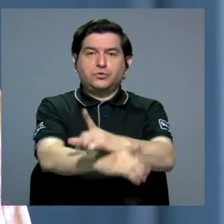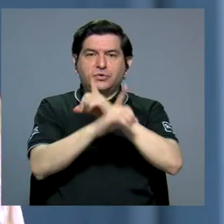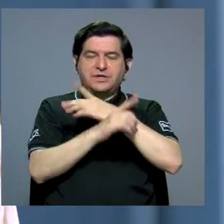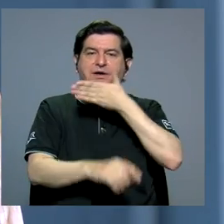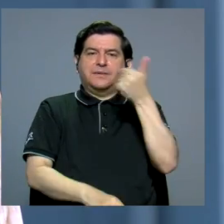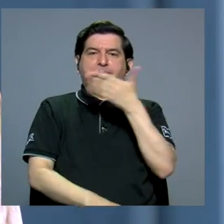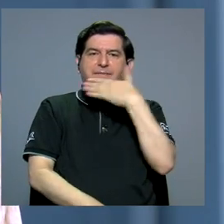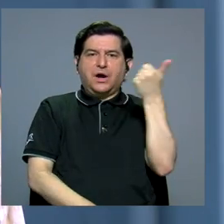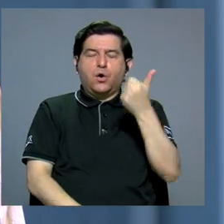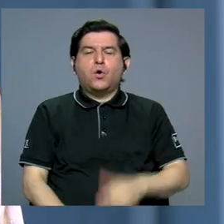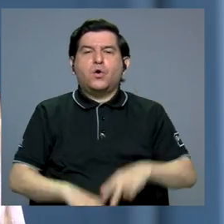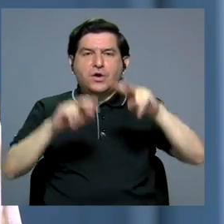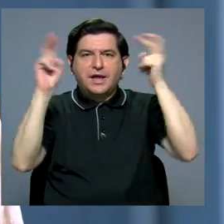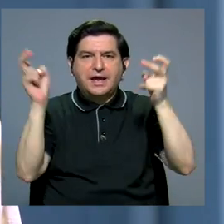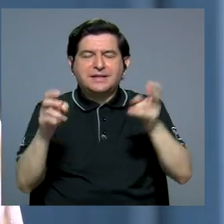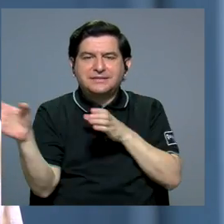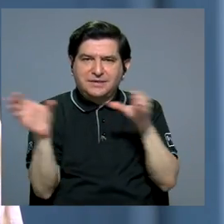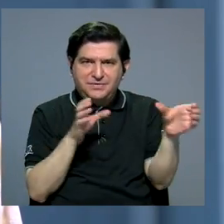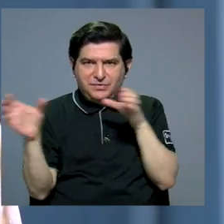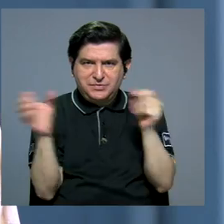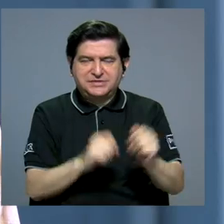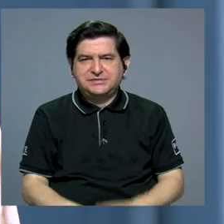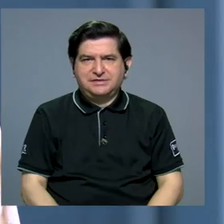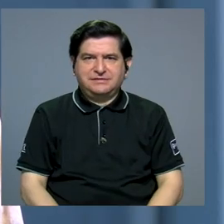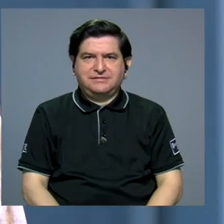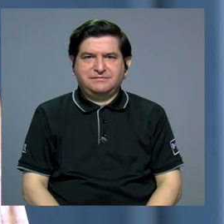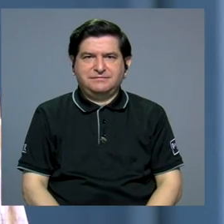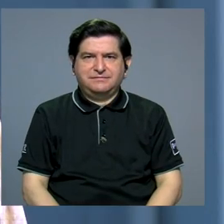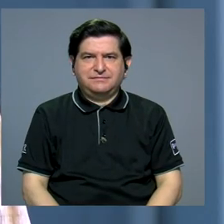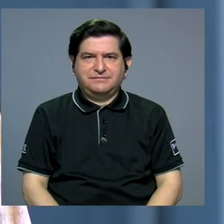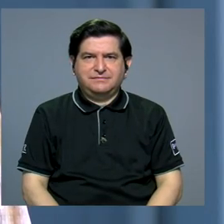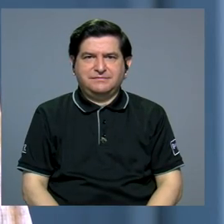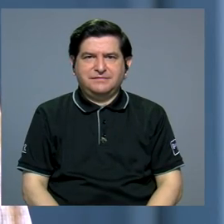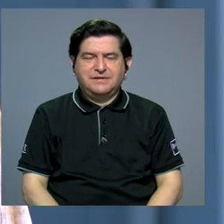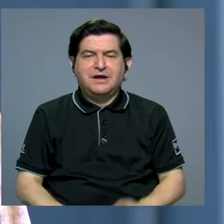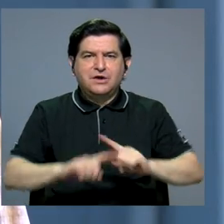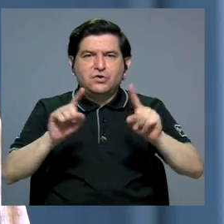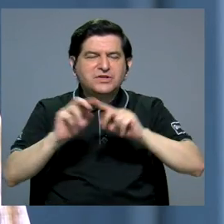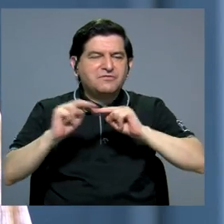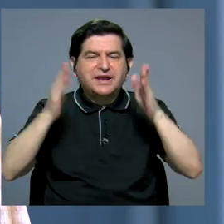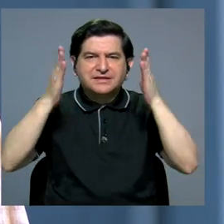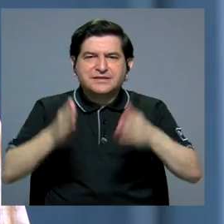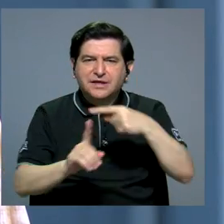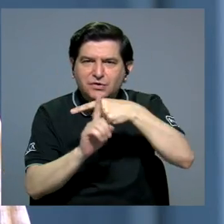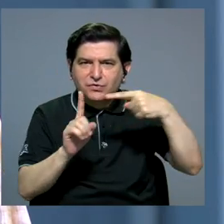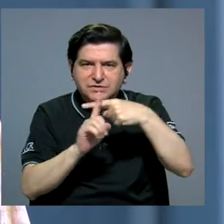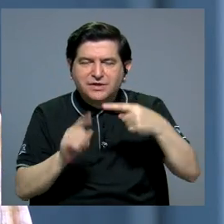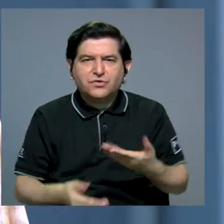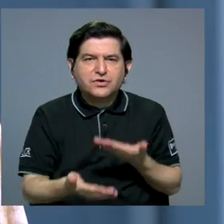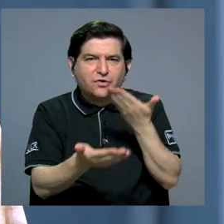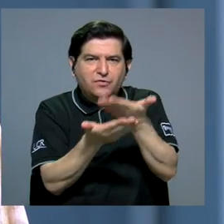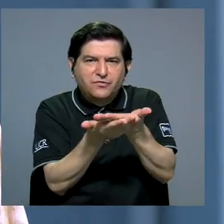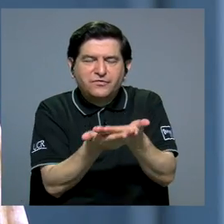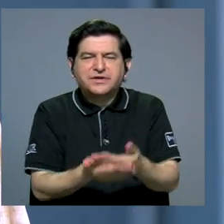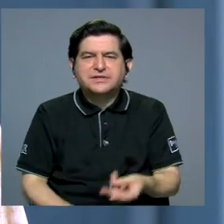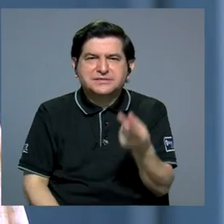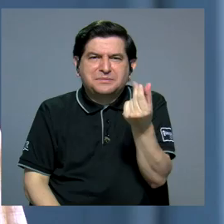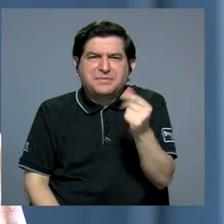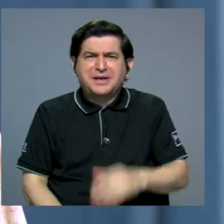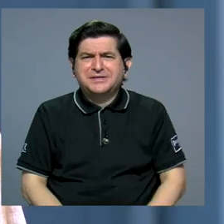de defenderse mejor en el tema de la comercialización ante, digamos, los intermediarios que les ofrecen un